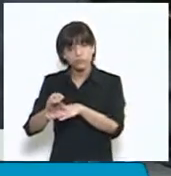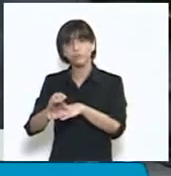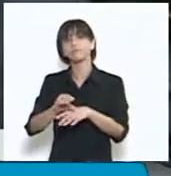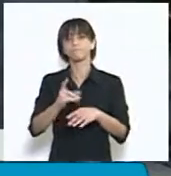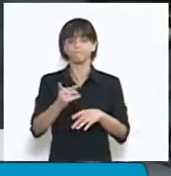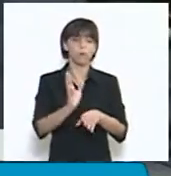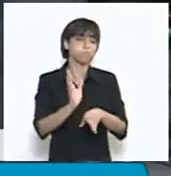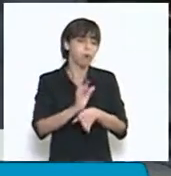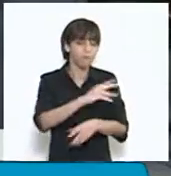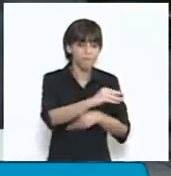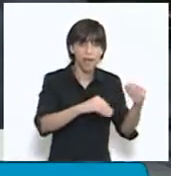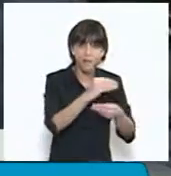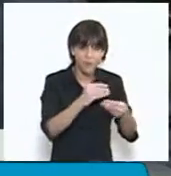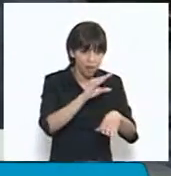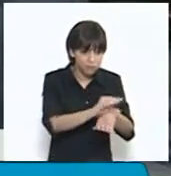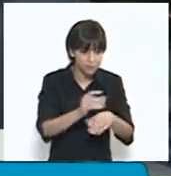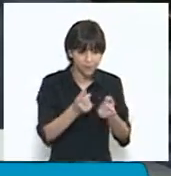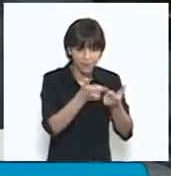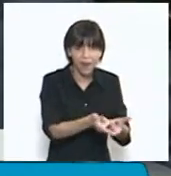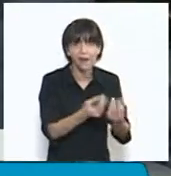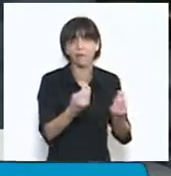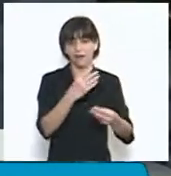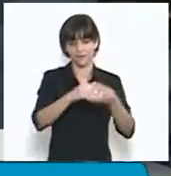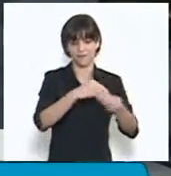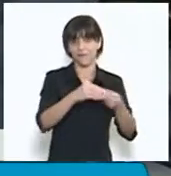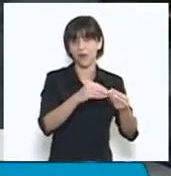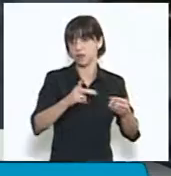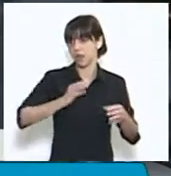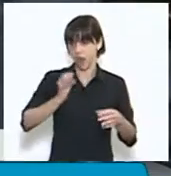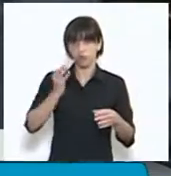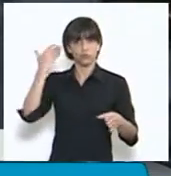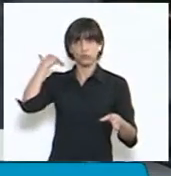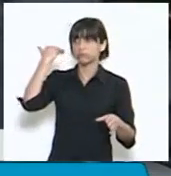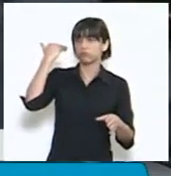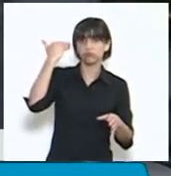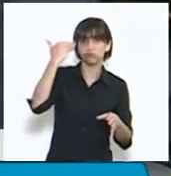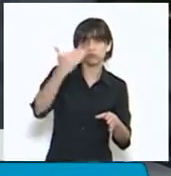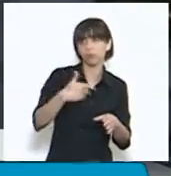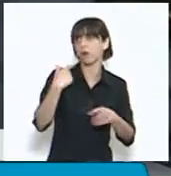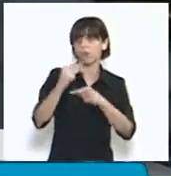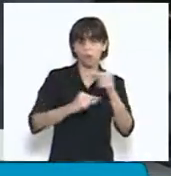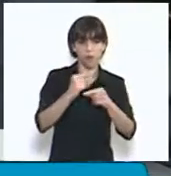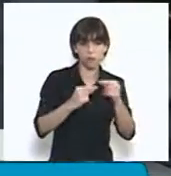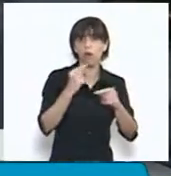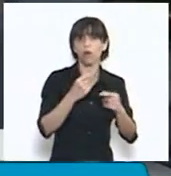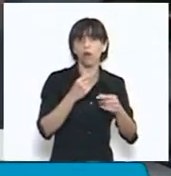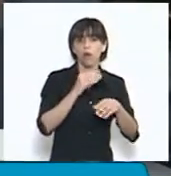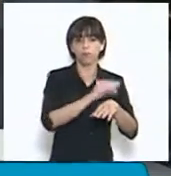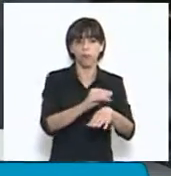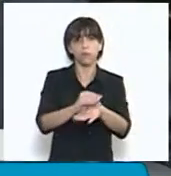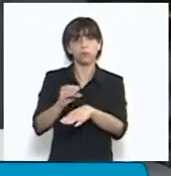asignaciones familiares que a lo largo de los años se fueron incorporando en la política de seguridad